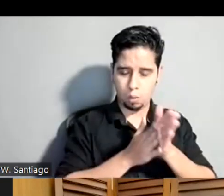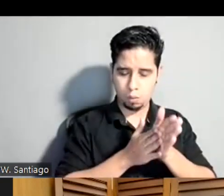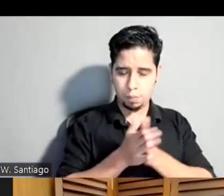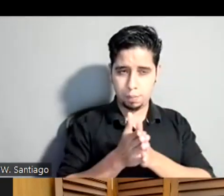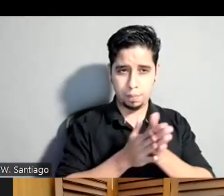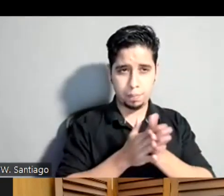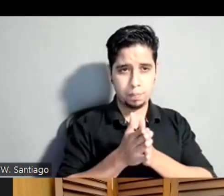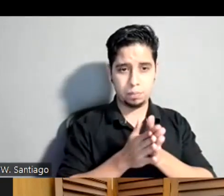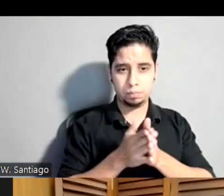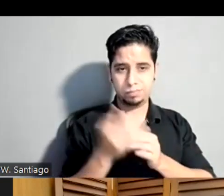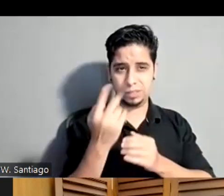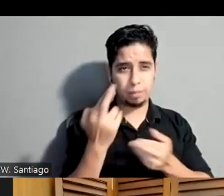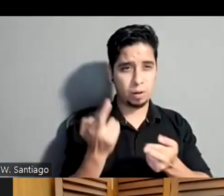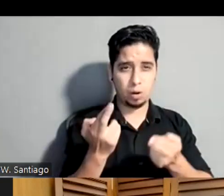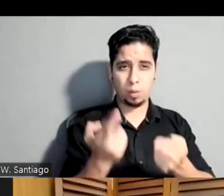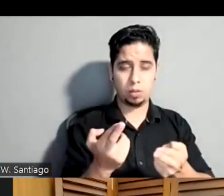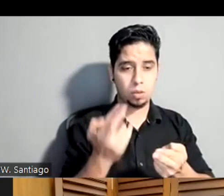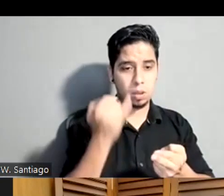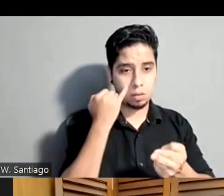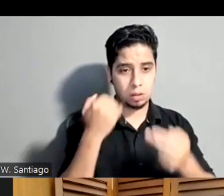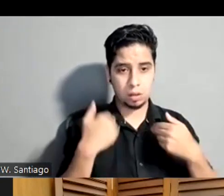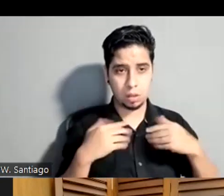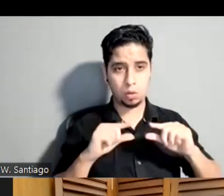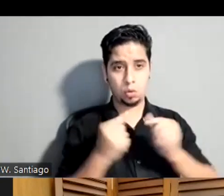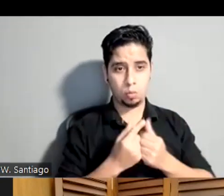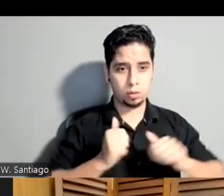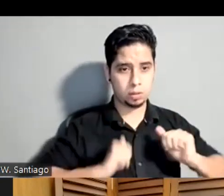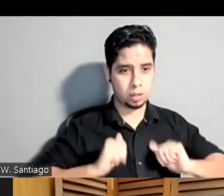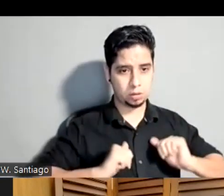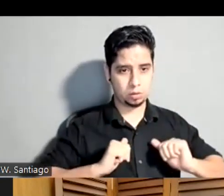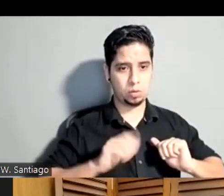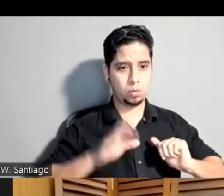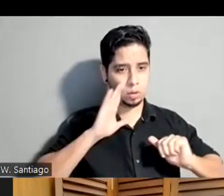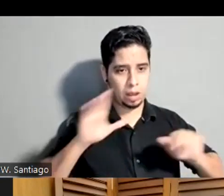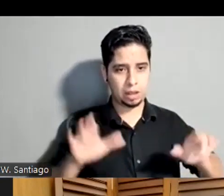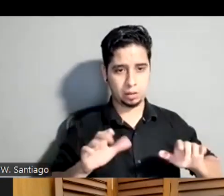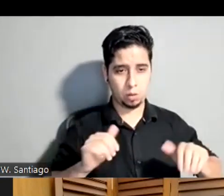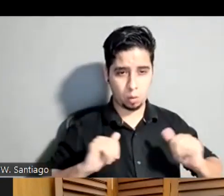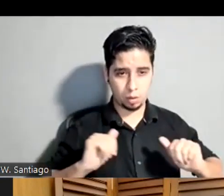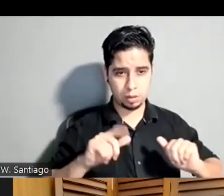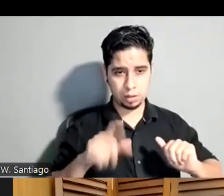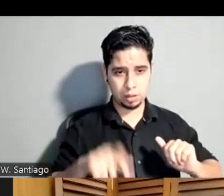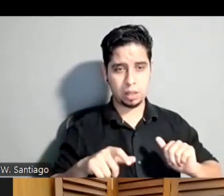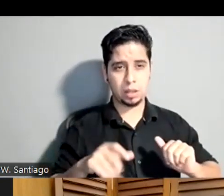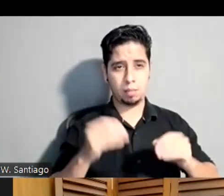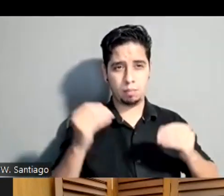Lo recomiendo. Si hay grupos de teatro que van a hacer obras de teatro que necesitan mucha